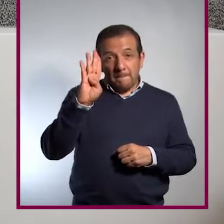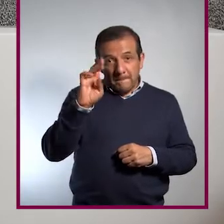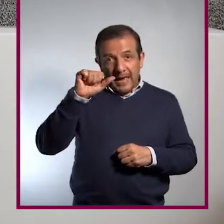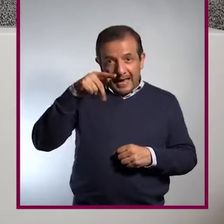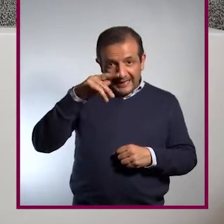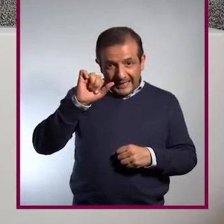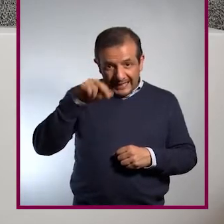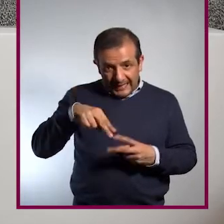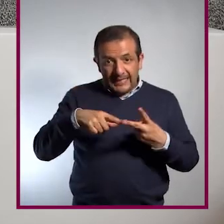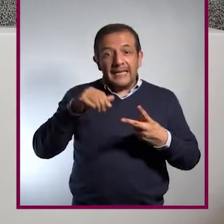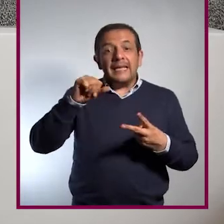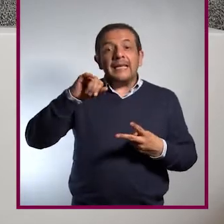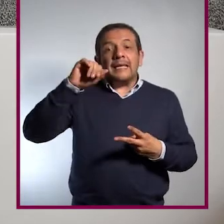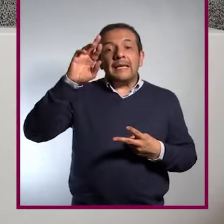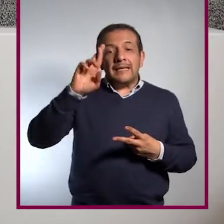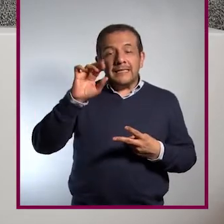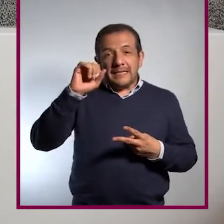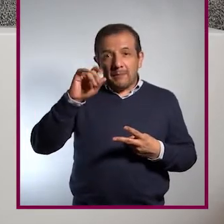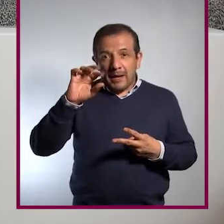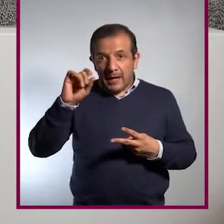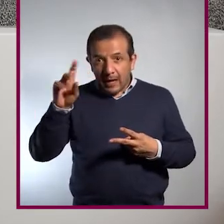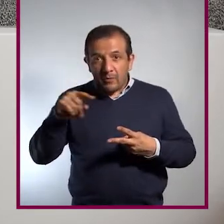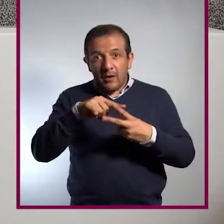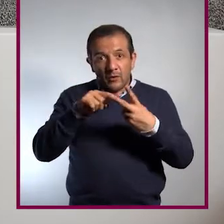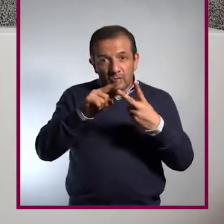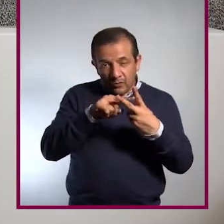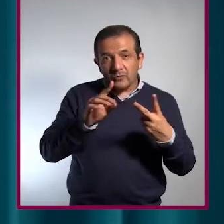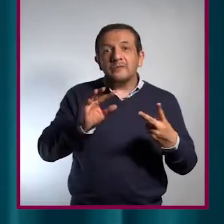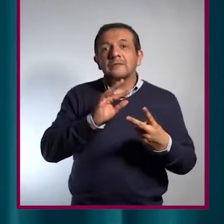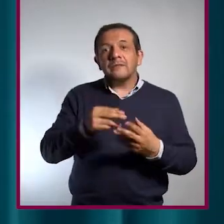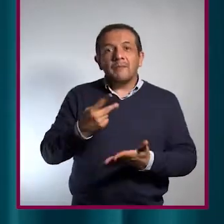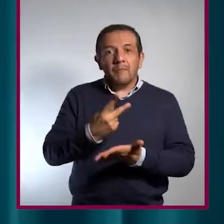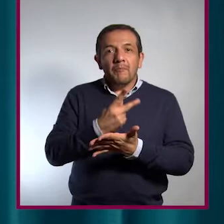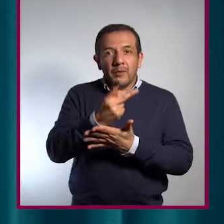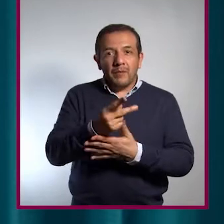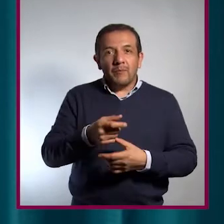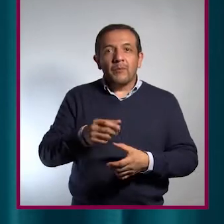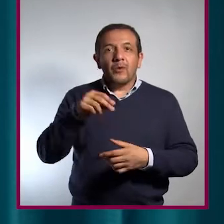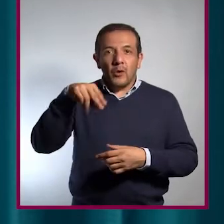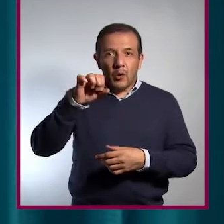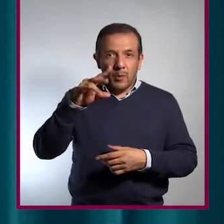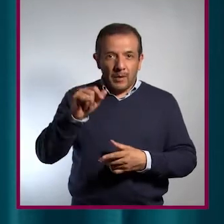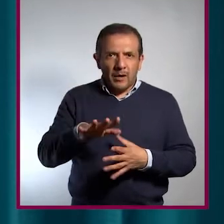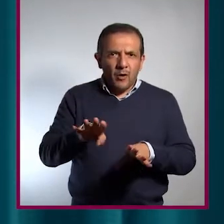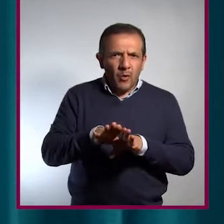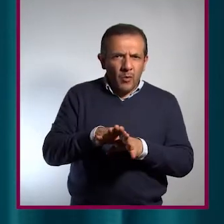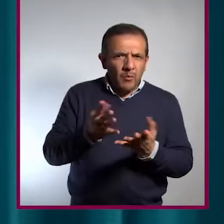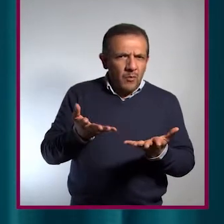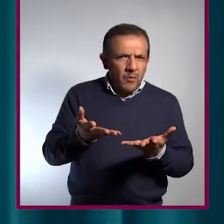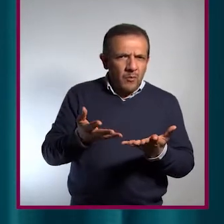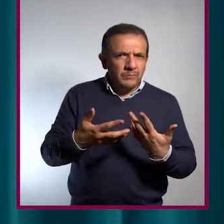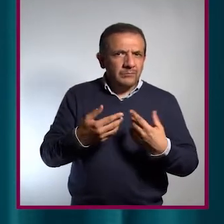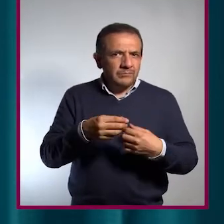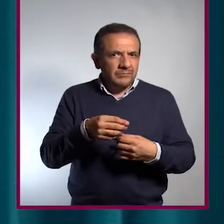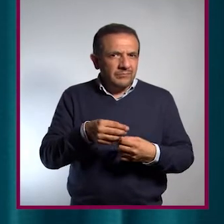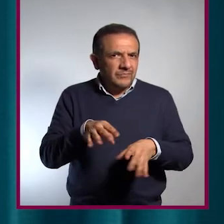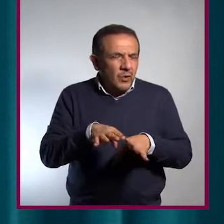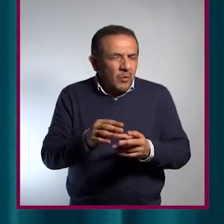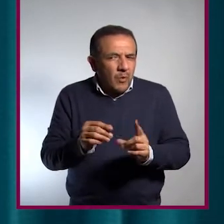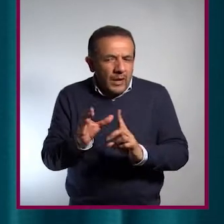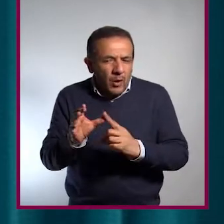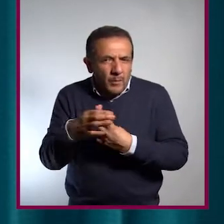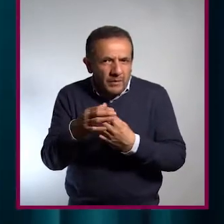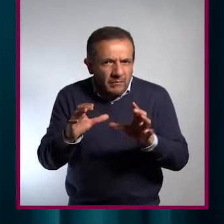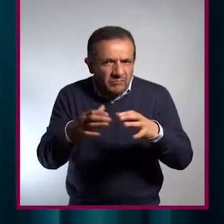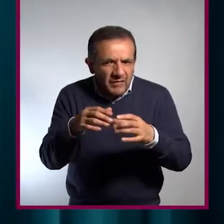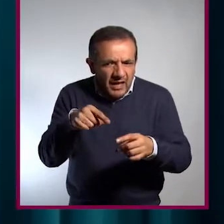de Medicina en 1923. Pero, ¿cómo funcionan los premios Nobel de Medicina? ¿Cómo decide